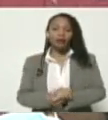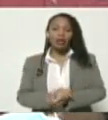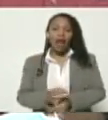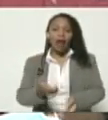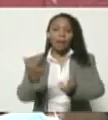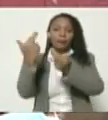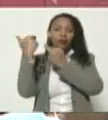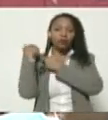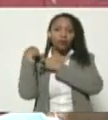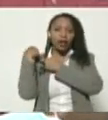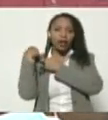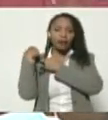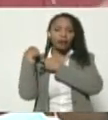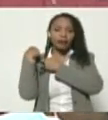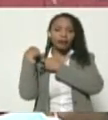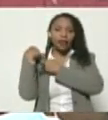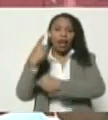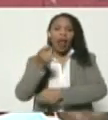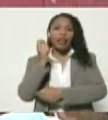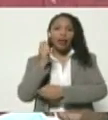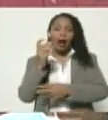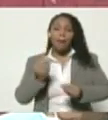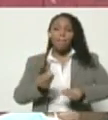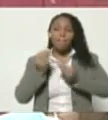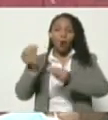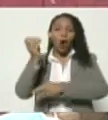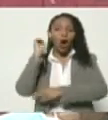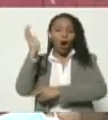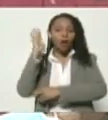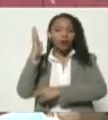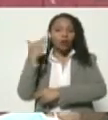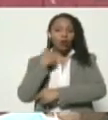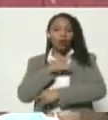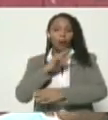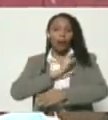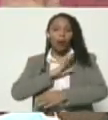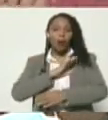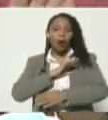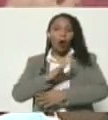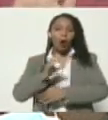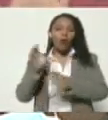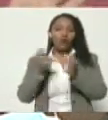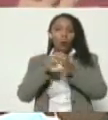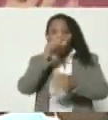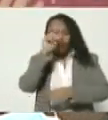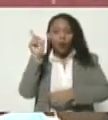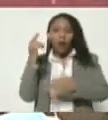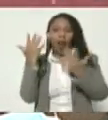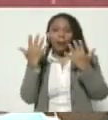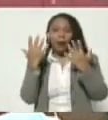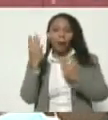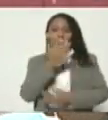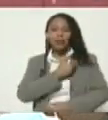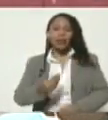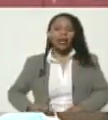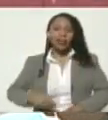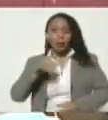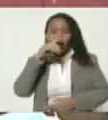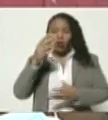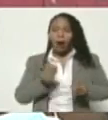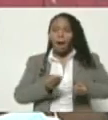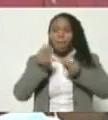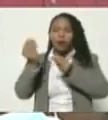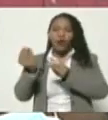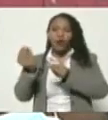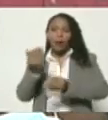cuando le dieron la tarea, se la dio el Congreso de nuestro partido, dejaron en manos del presidente Nicolás Maduro, y el